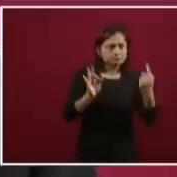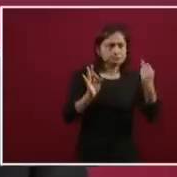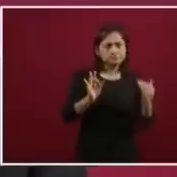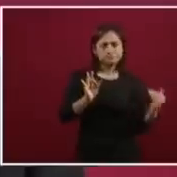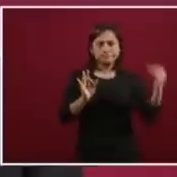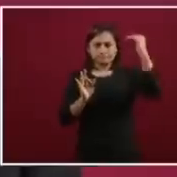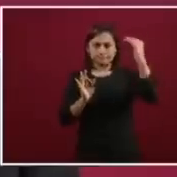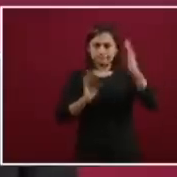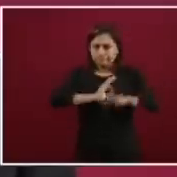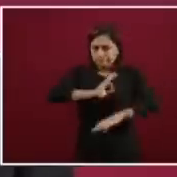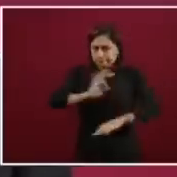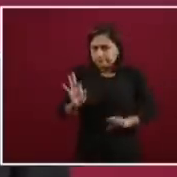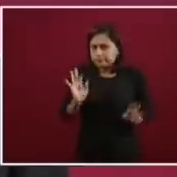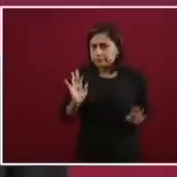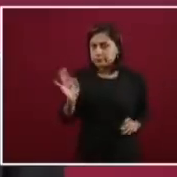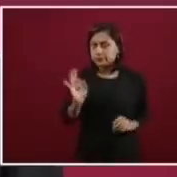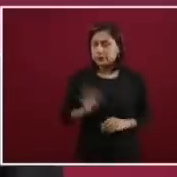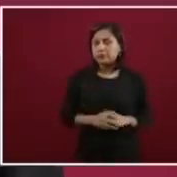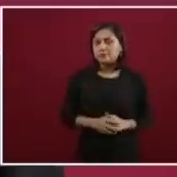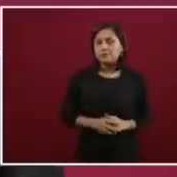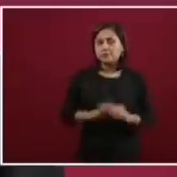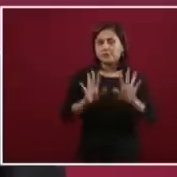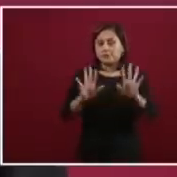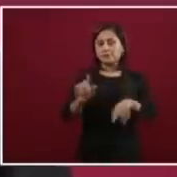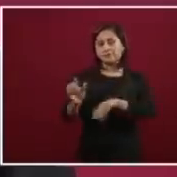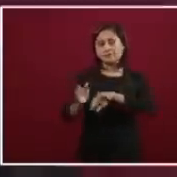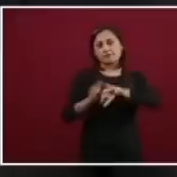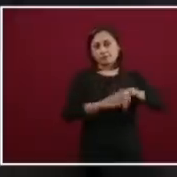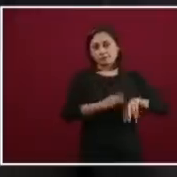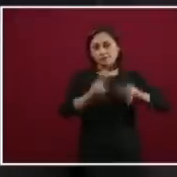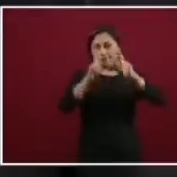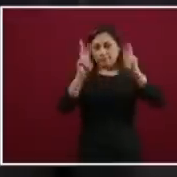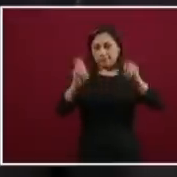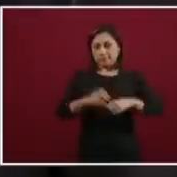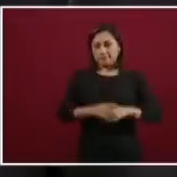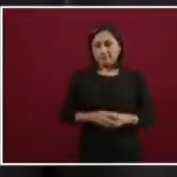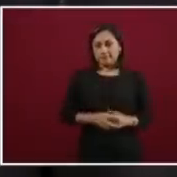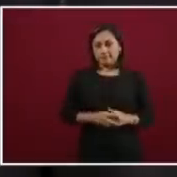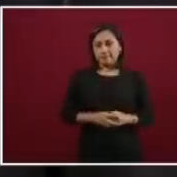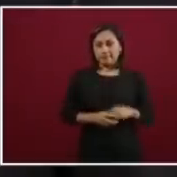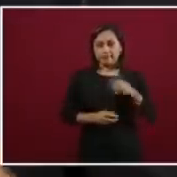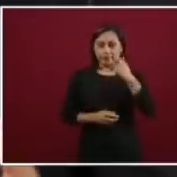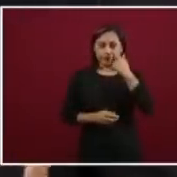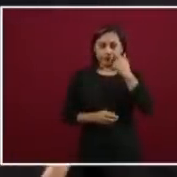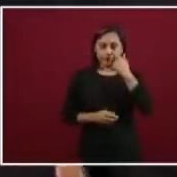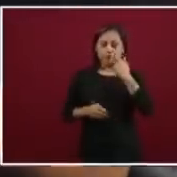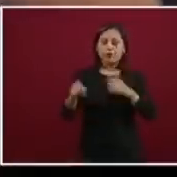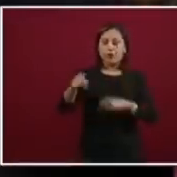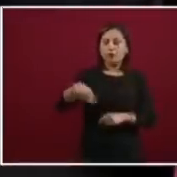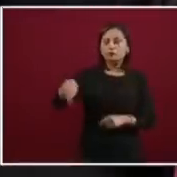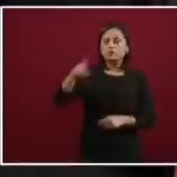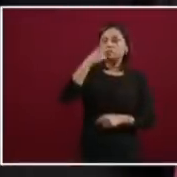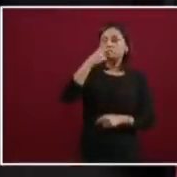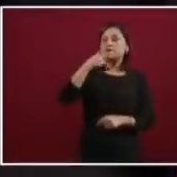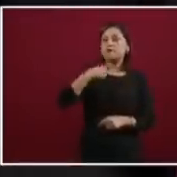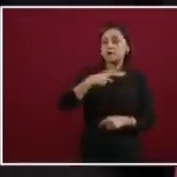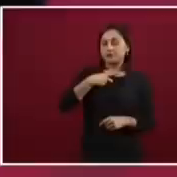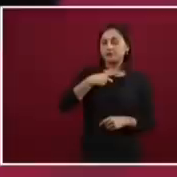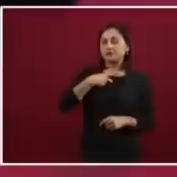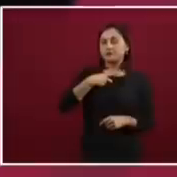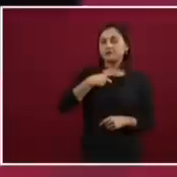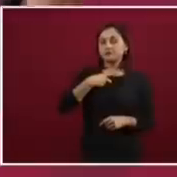ese es otro asunto tienen razón tienen razón ustedes de que se